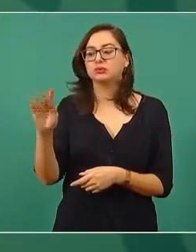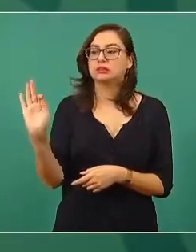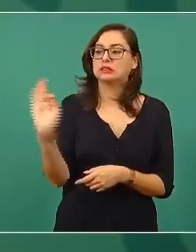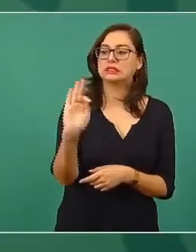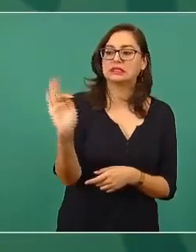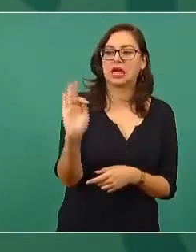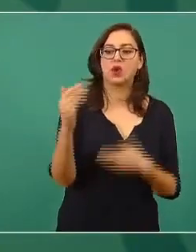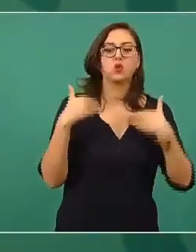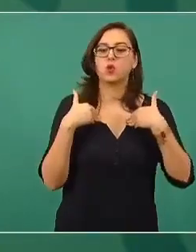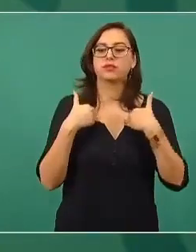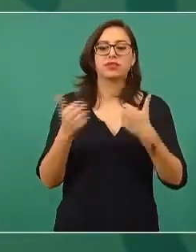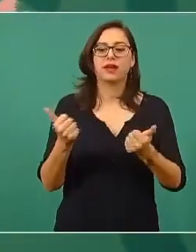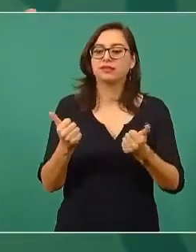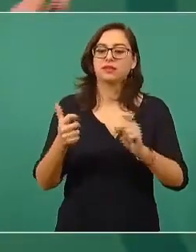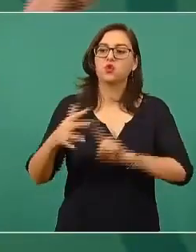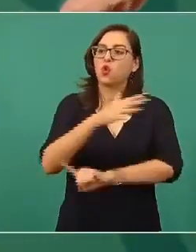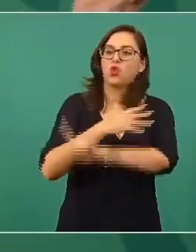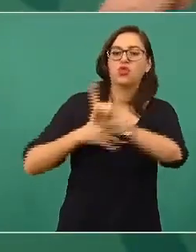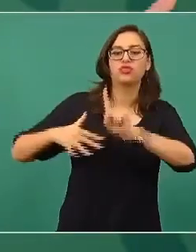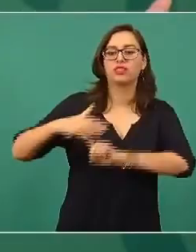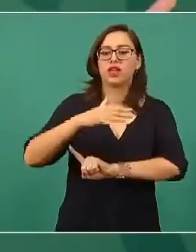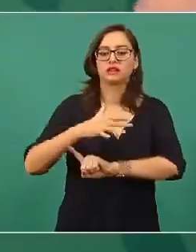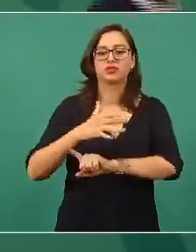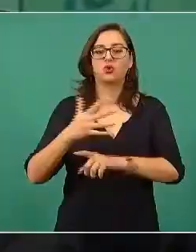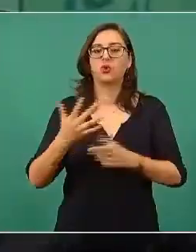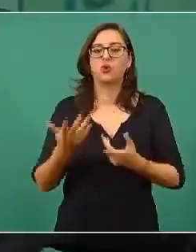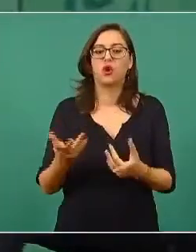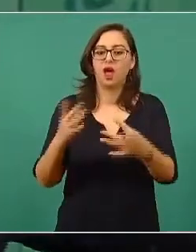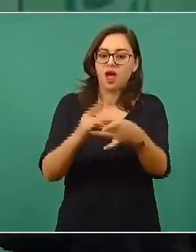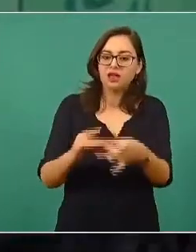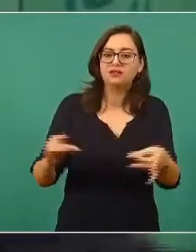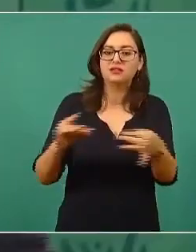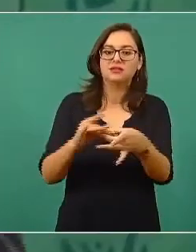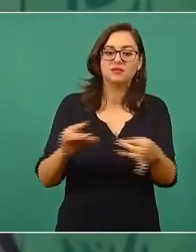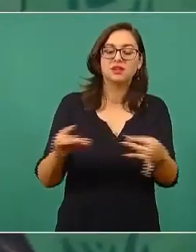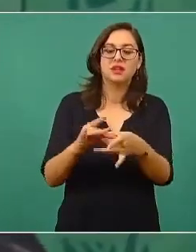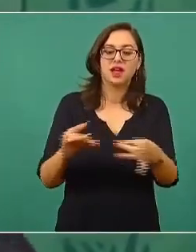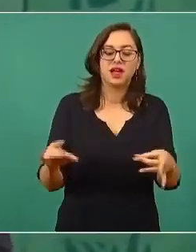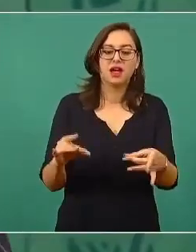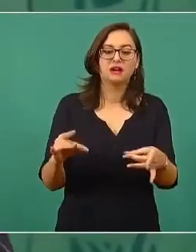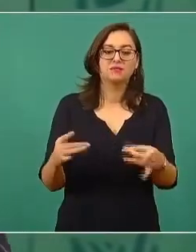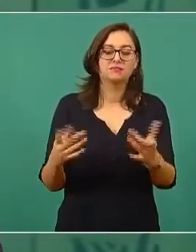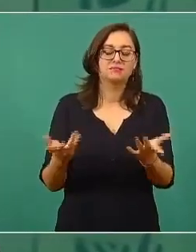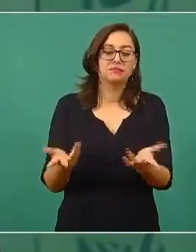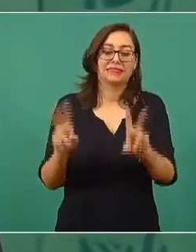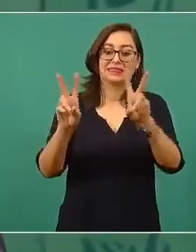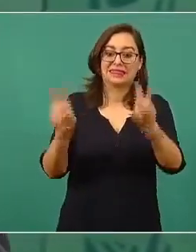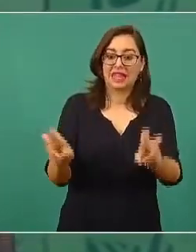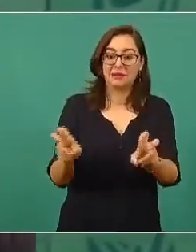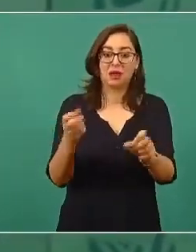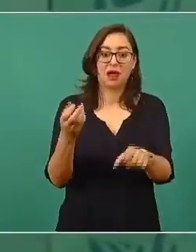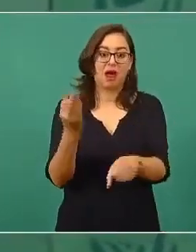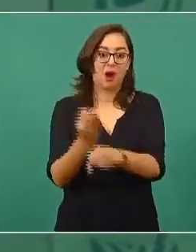contextualizando, no están explicando de que esto